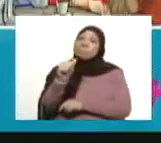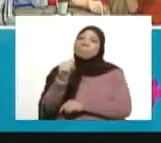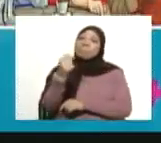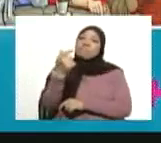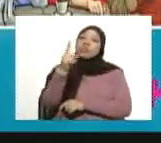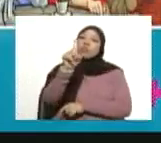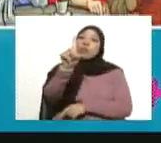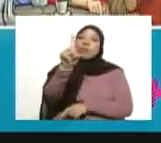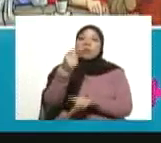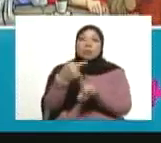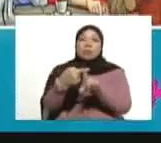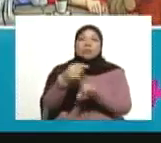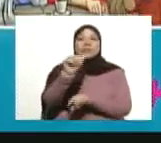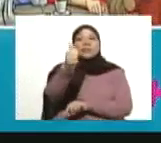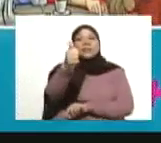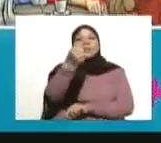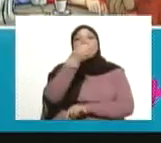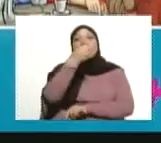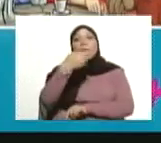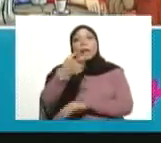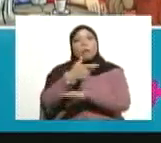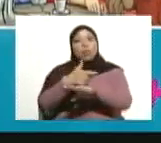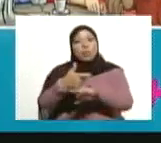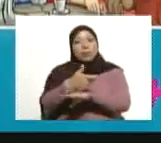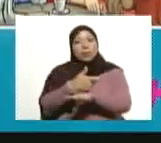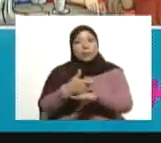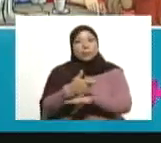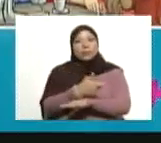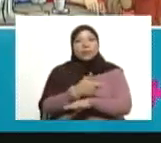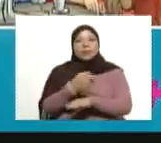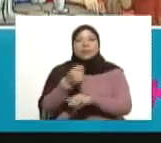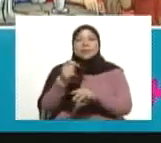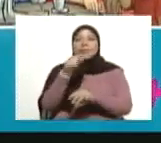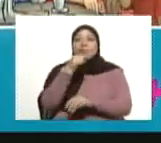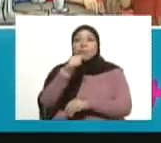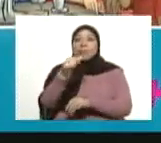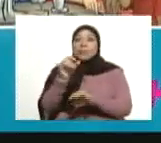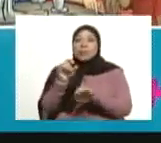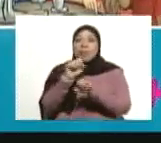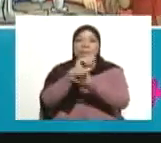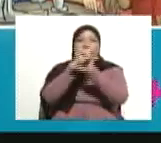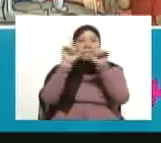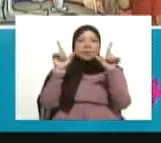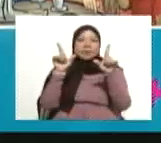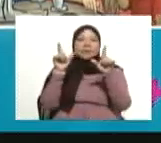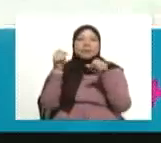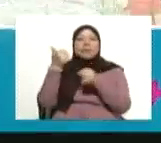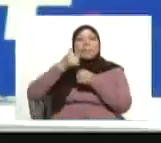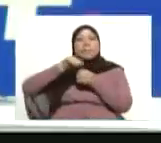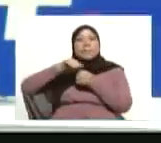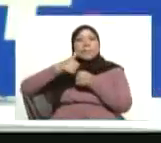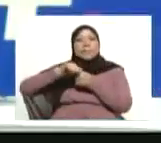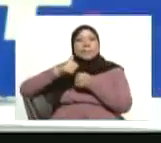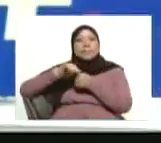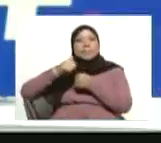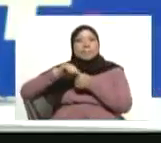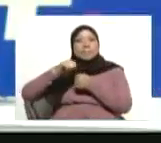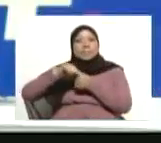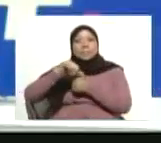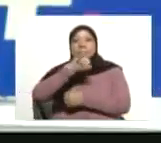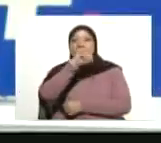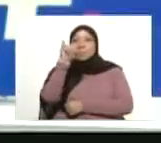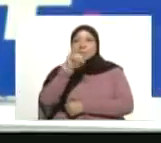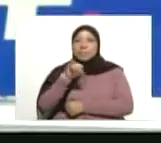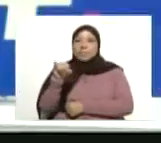el 1x10 del buen gobierno. Hoy tenemos noticias espectaculares para Maracaibo, para el Zulia